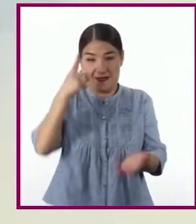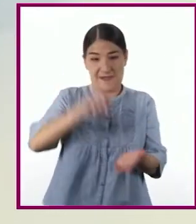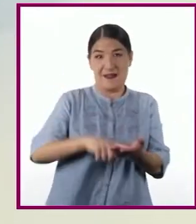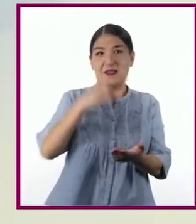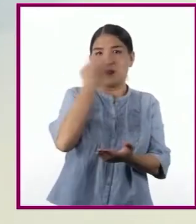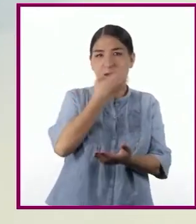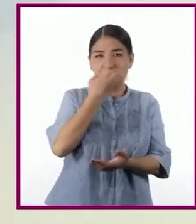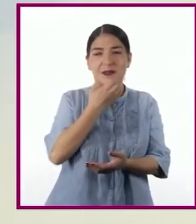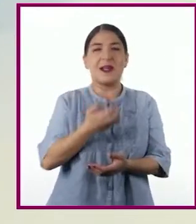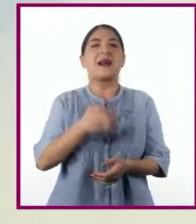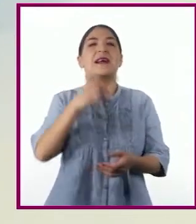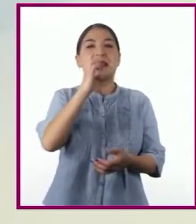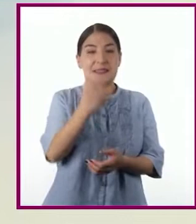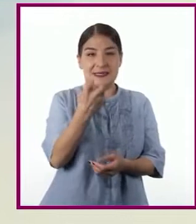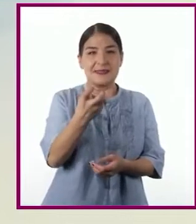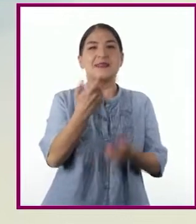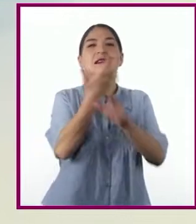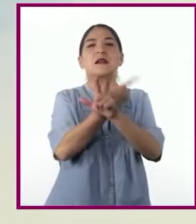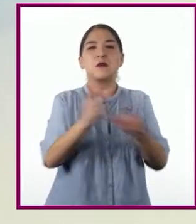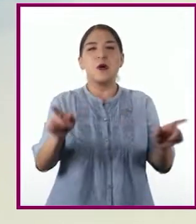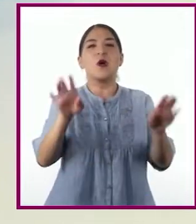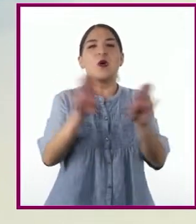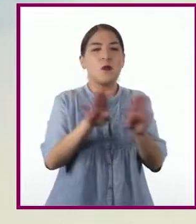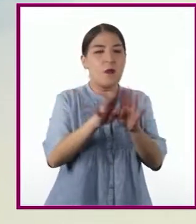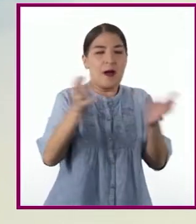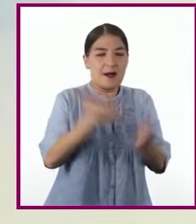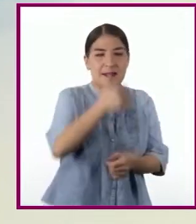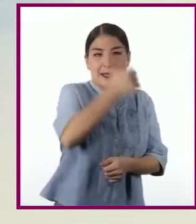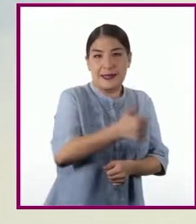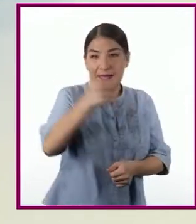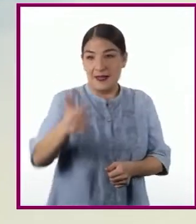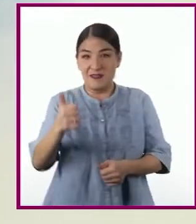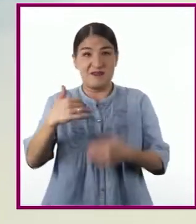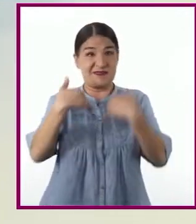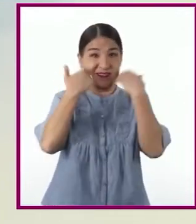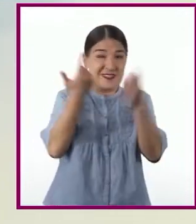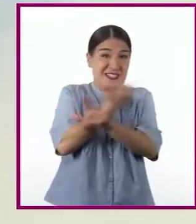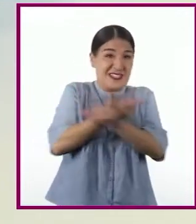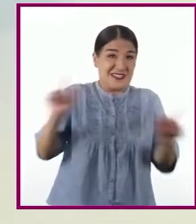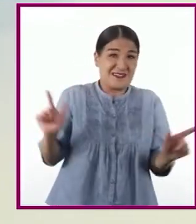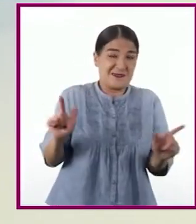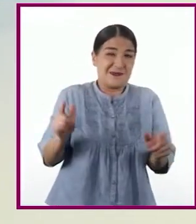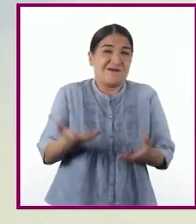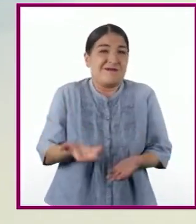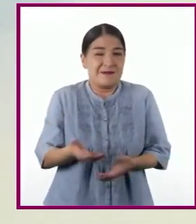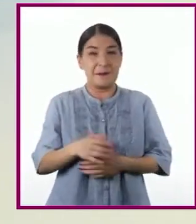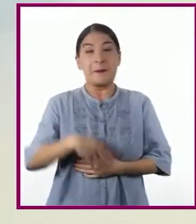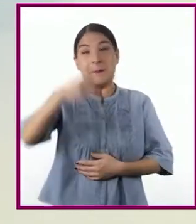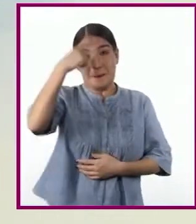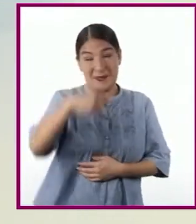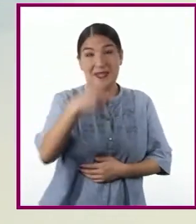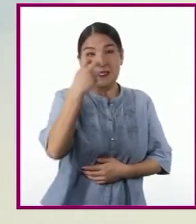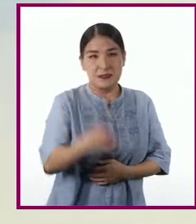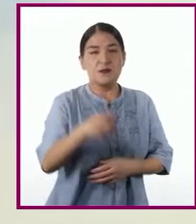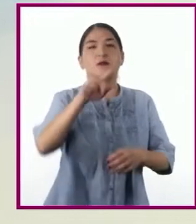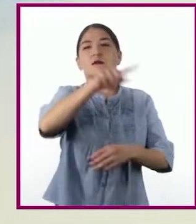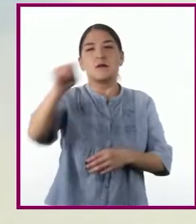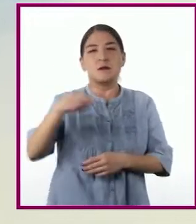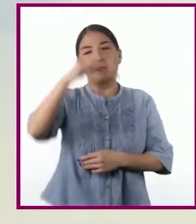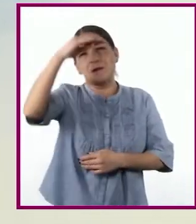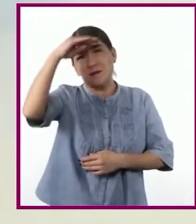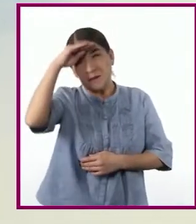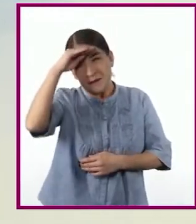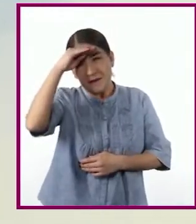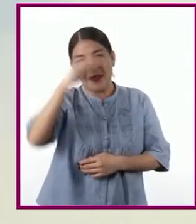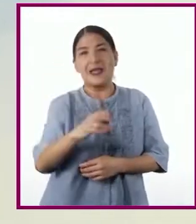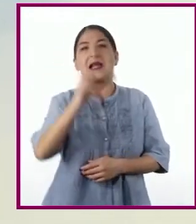escuela, la libertad es hacer lo que cada quien quiera. Para ello, reflexionen al respecto